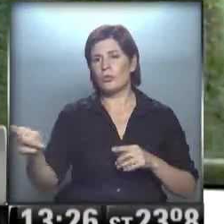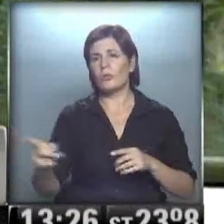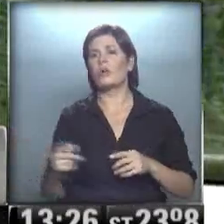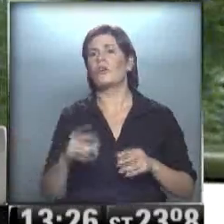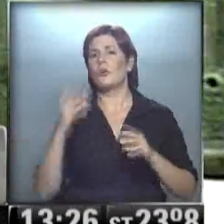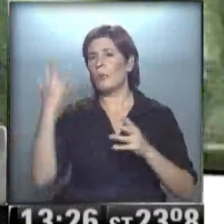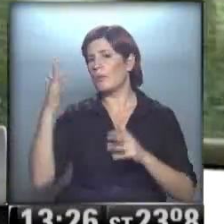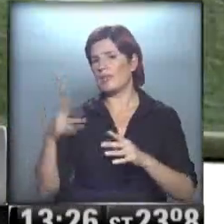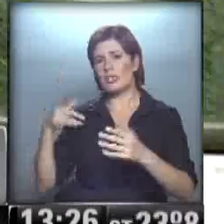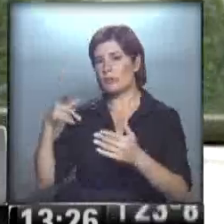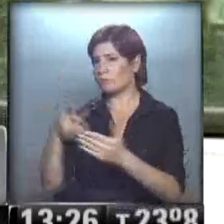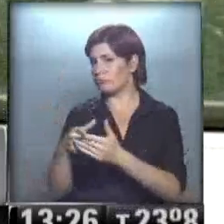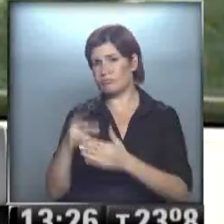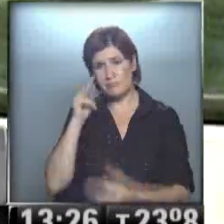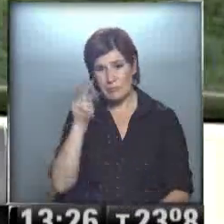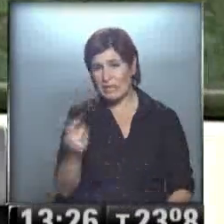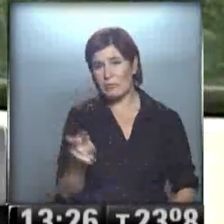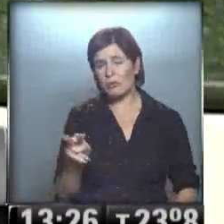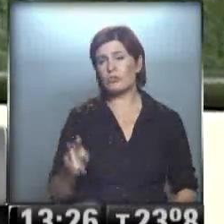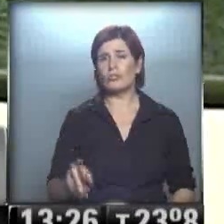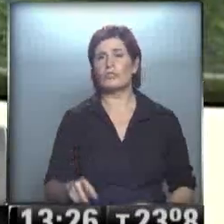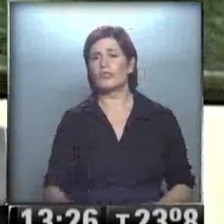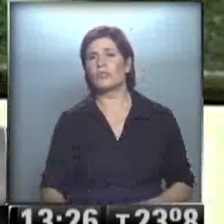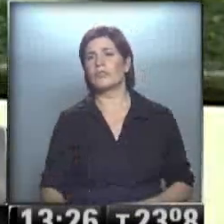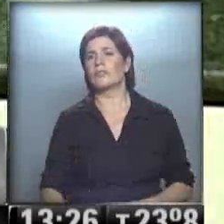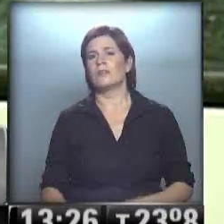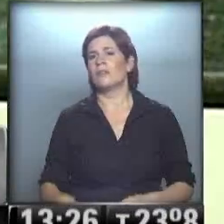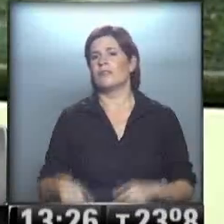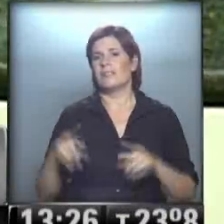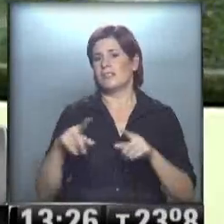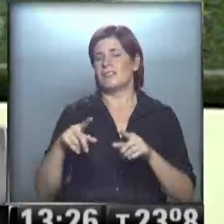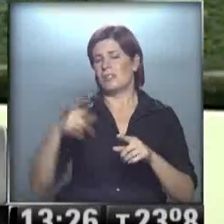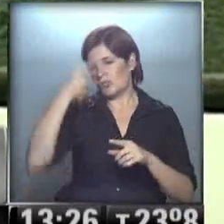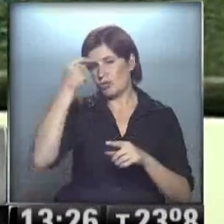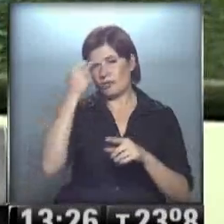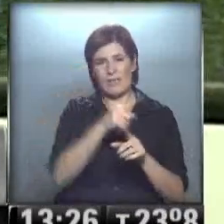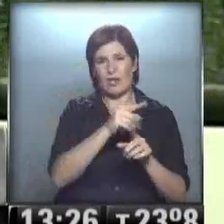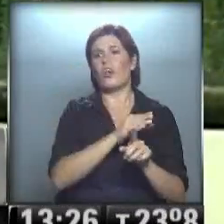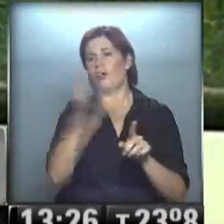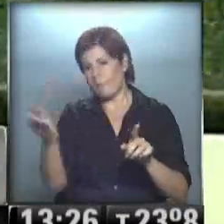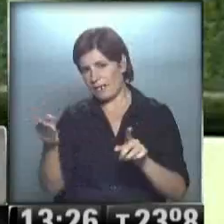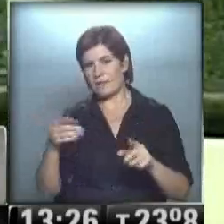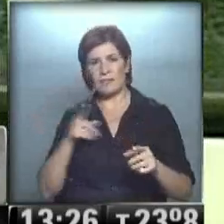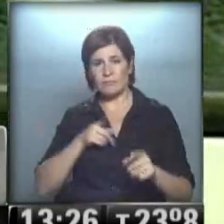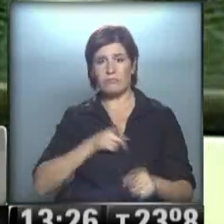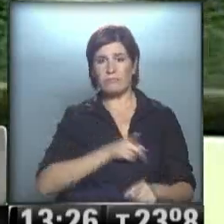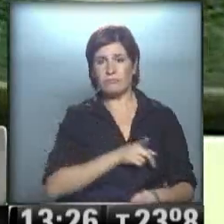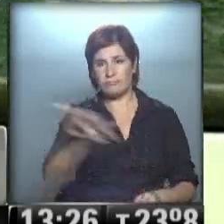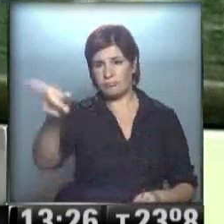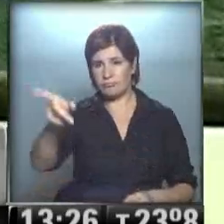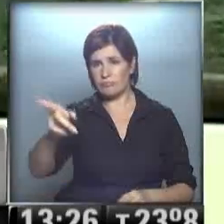vidrios que vemos de nuestro lado Sería del lado contrario al del chófer atravesó el vidrio del otro